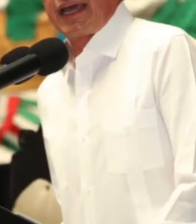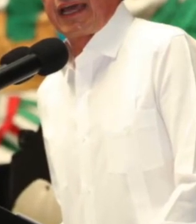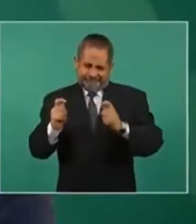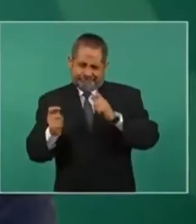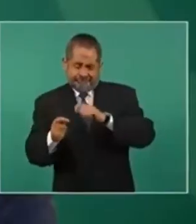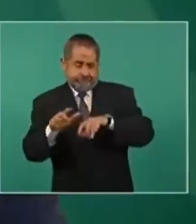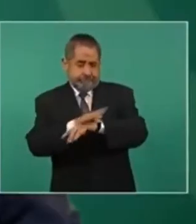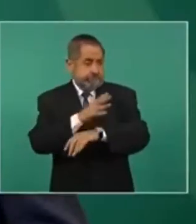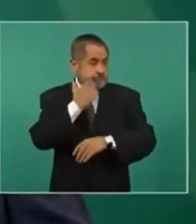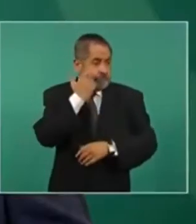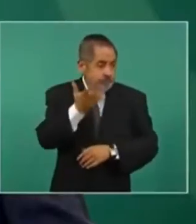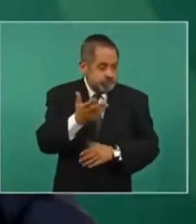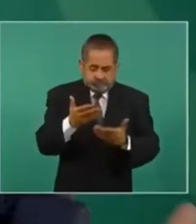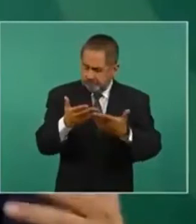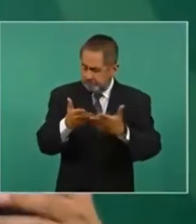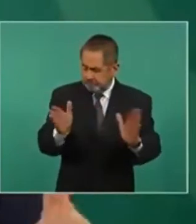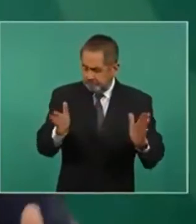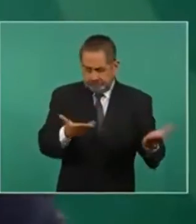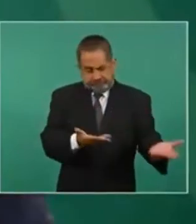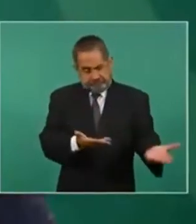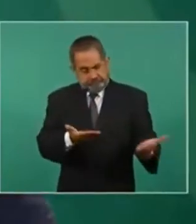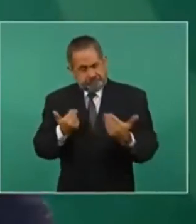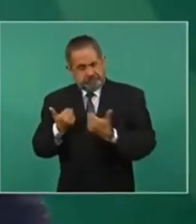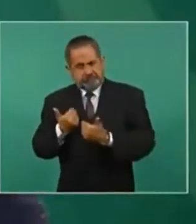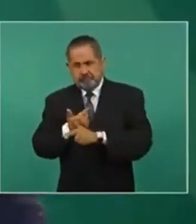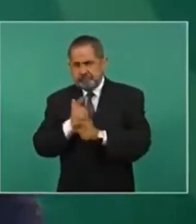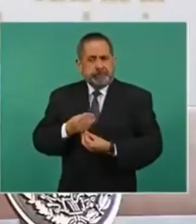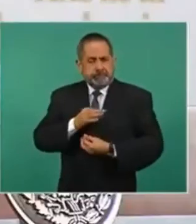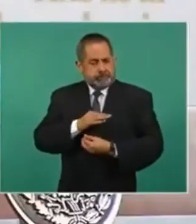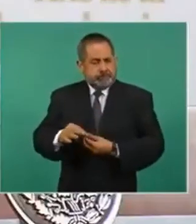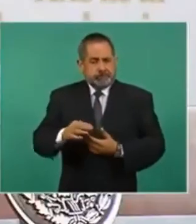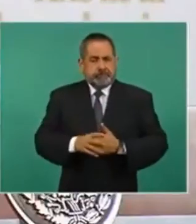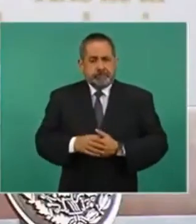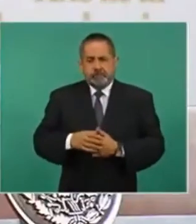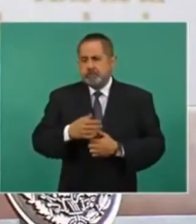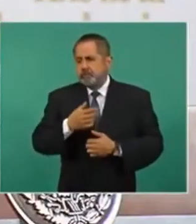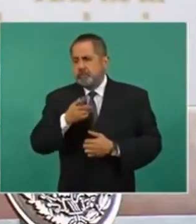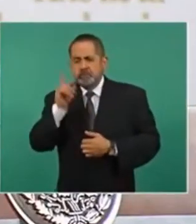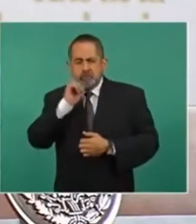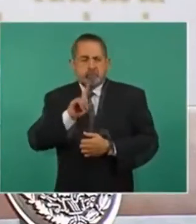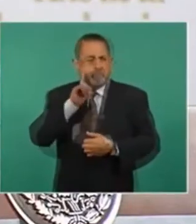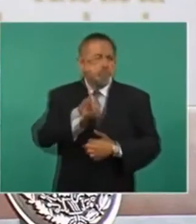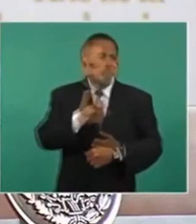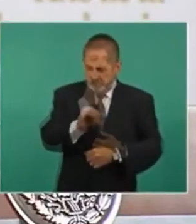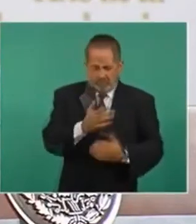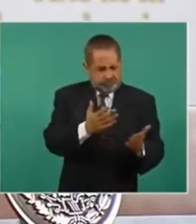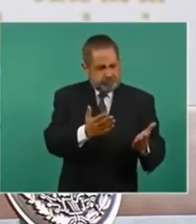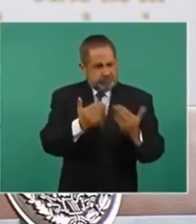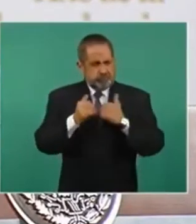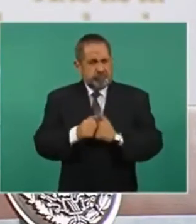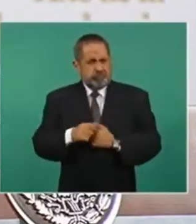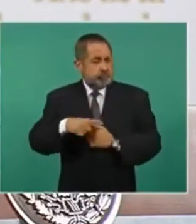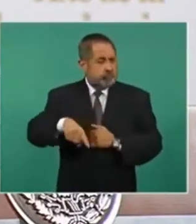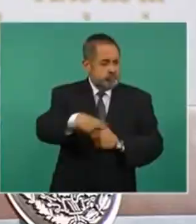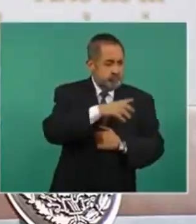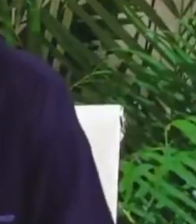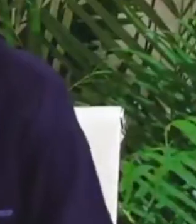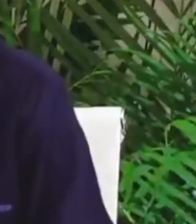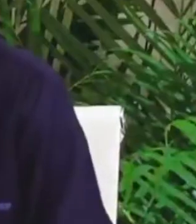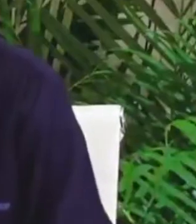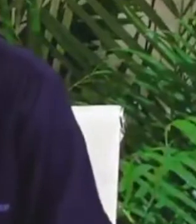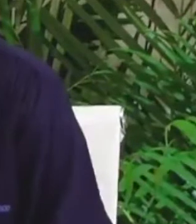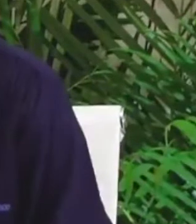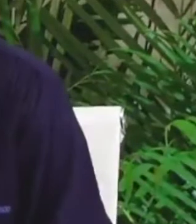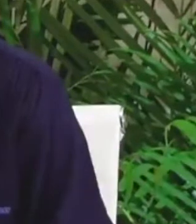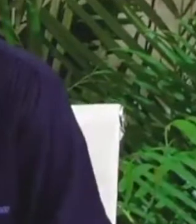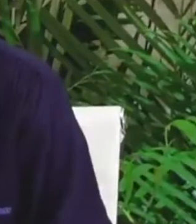desean. Tienen las puertas abiertas, mujeres y hombres honestos, con deseos de servir.